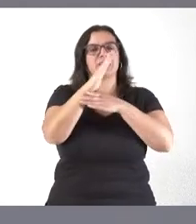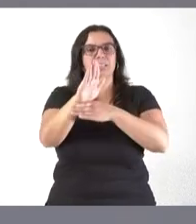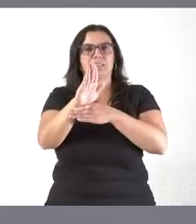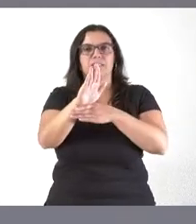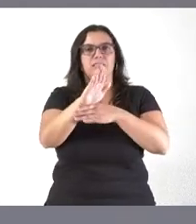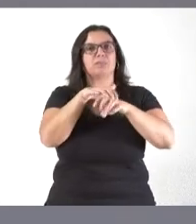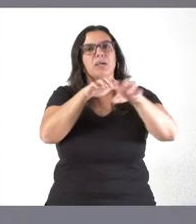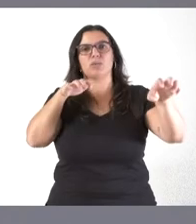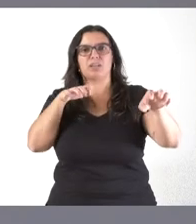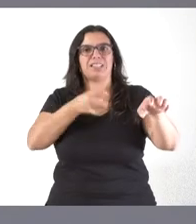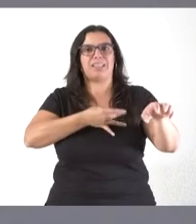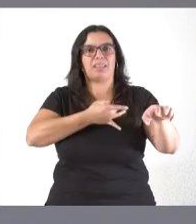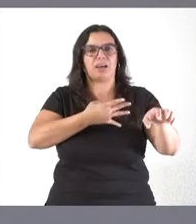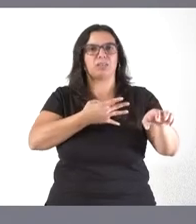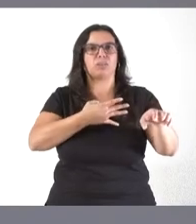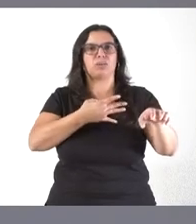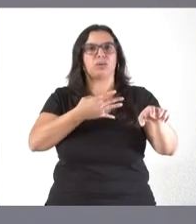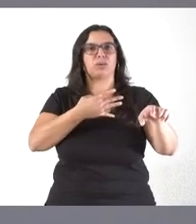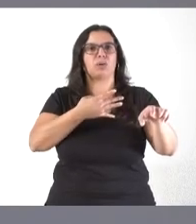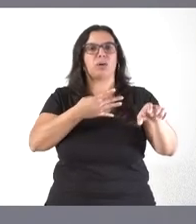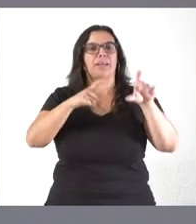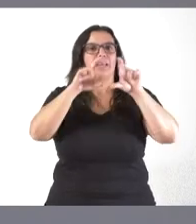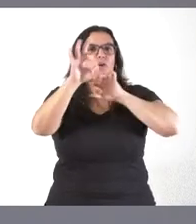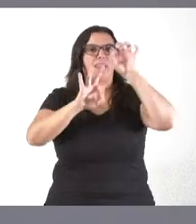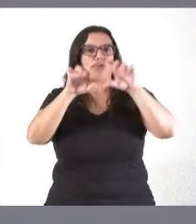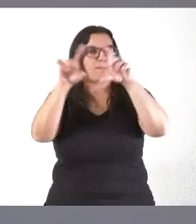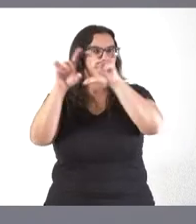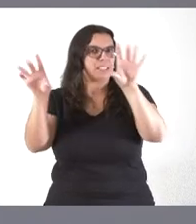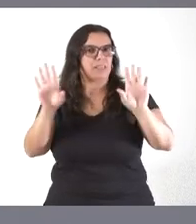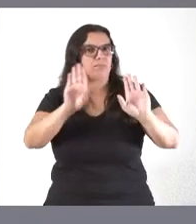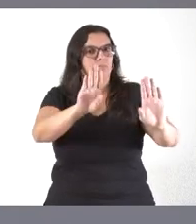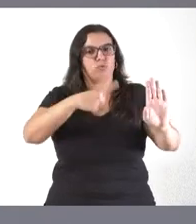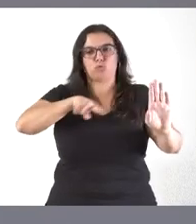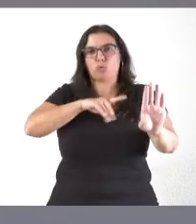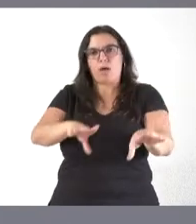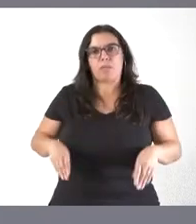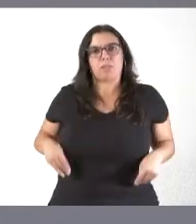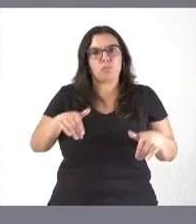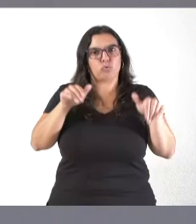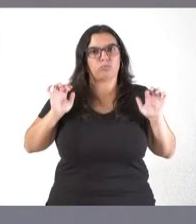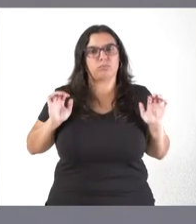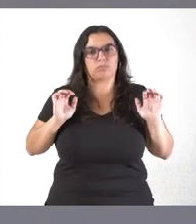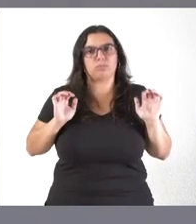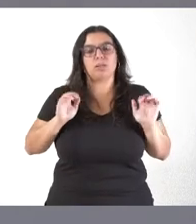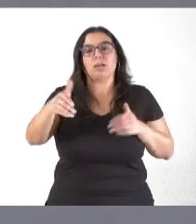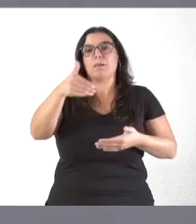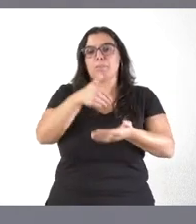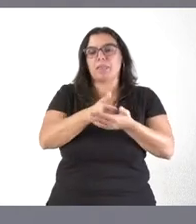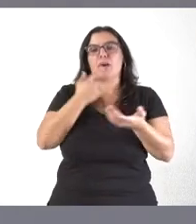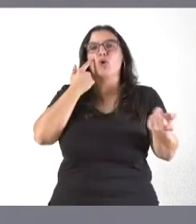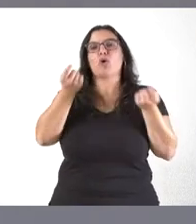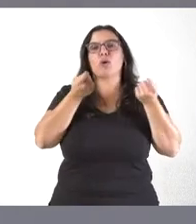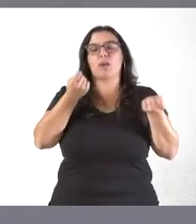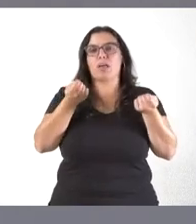mayoritarios de sindicatos y organizaciones empresarial lo aceptamos se nos pidió que hubiera una coordinadora